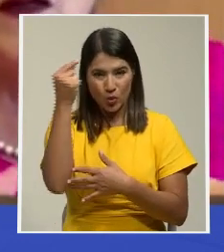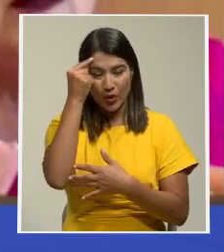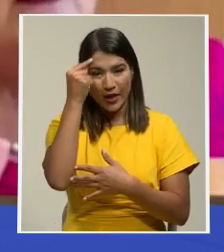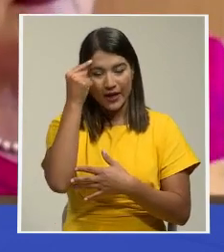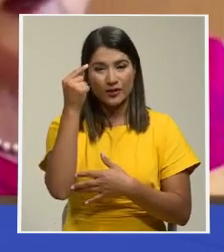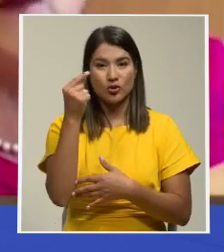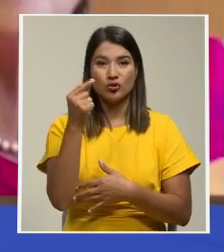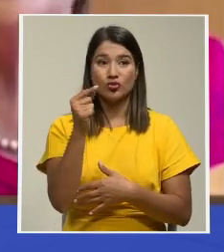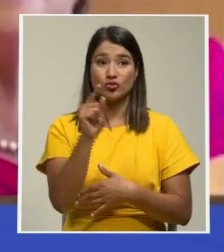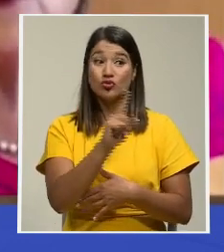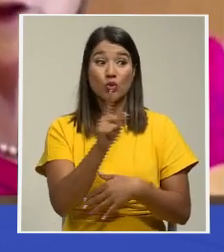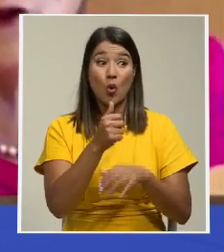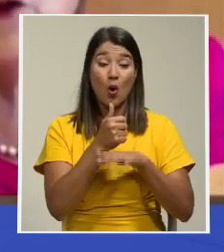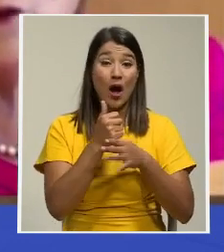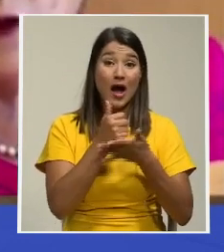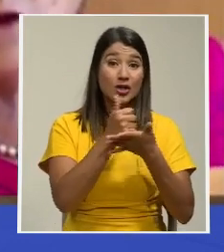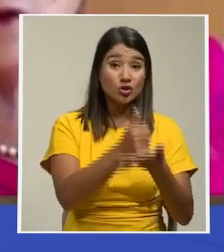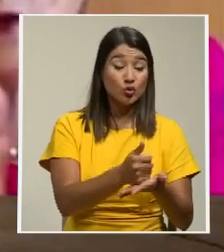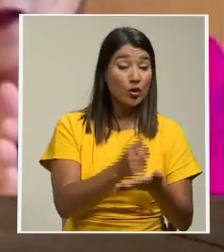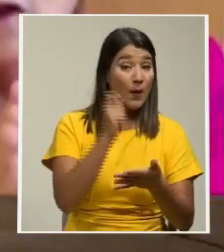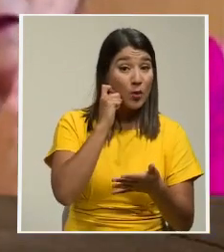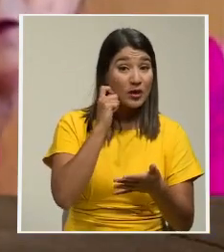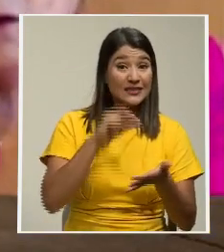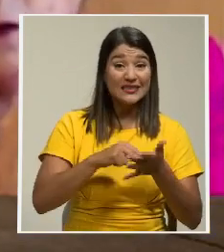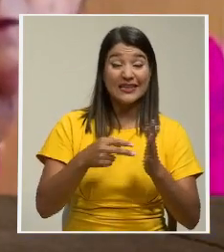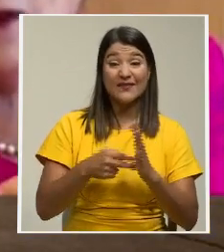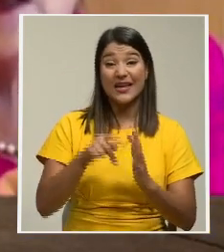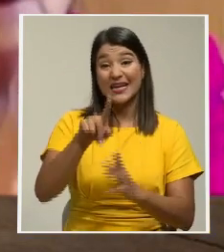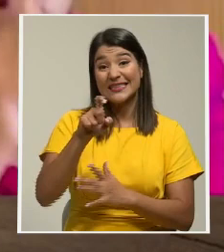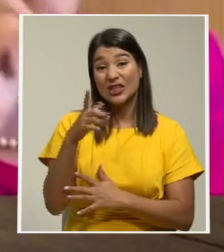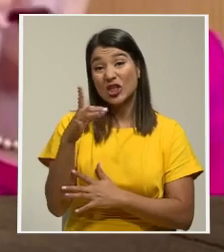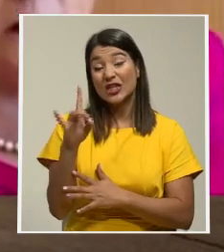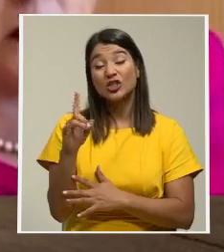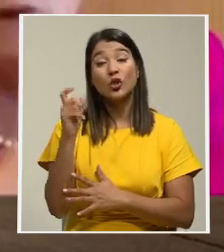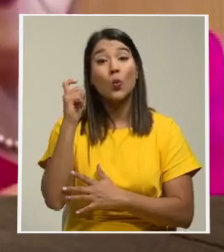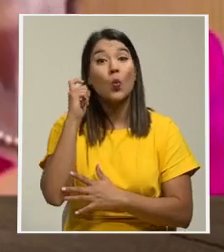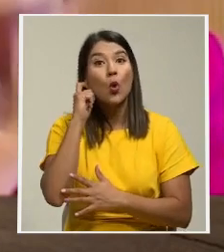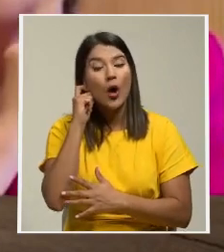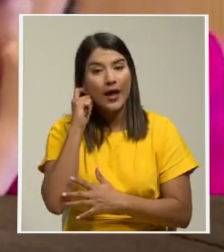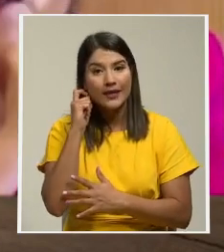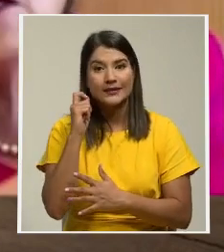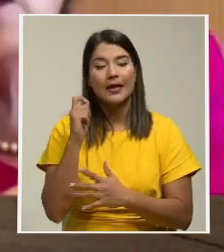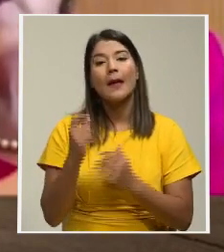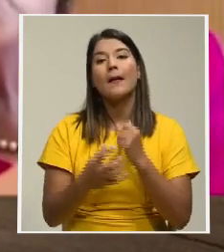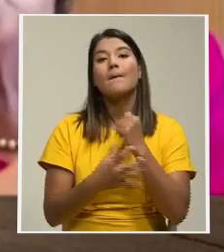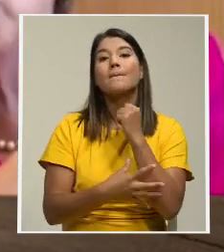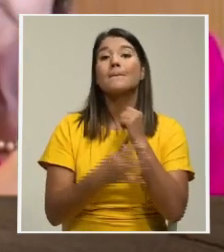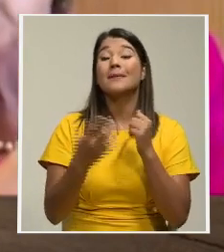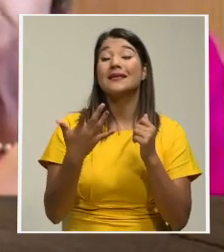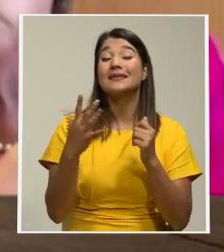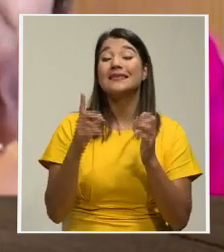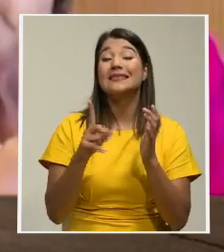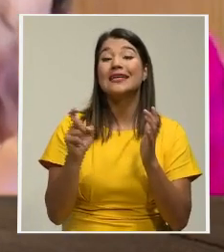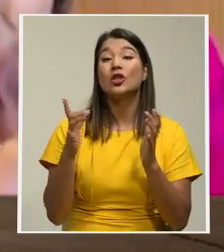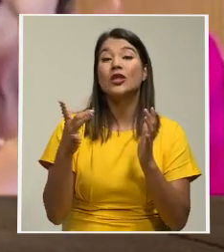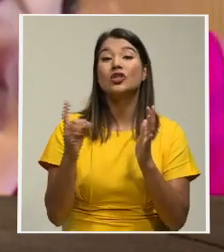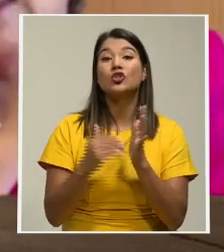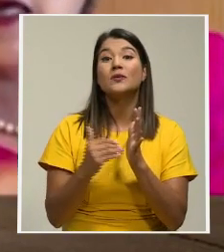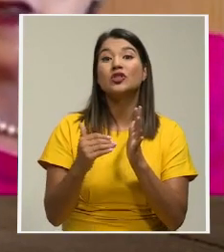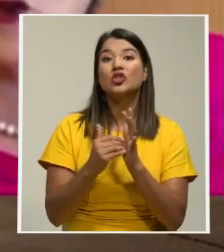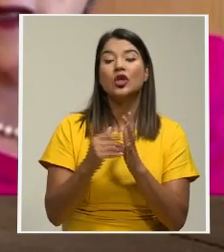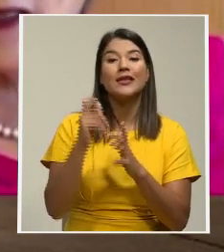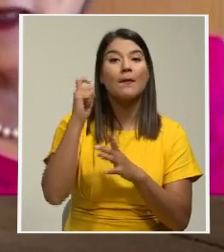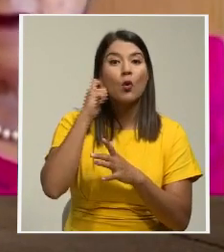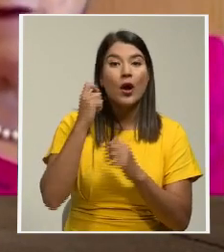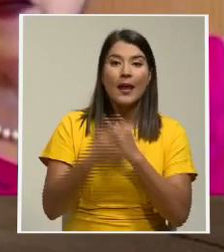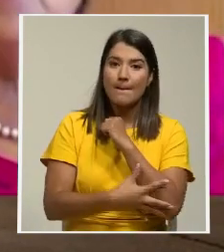mujeres, tendríamos 118 millones de mujeres en situación de pobreza, 23 millones más que en 2019. ¿Y